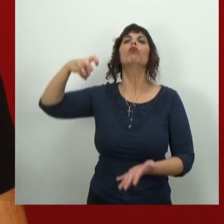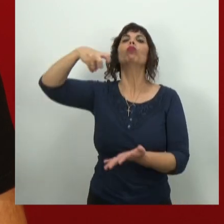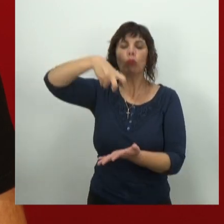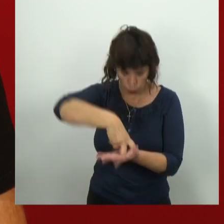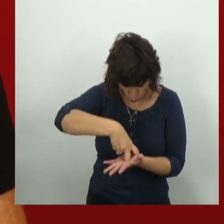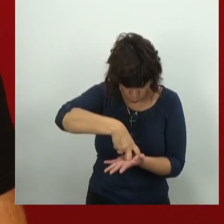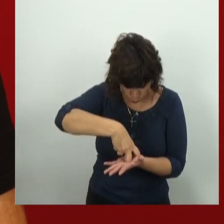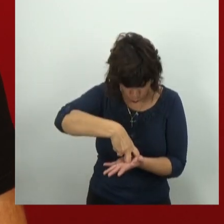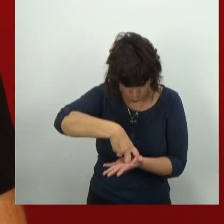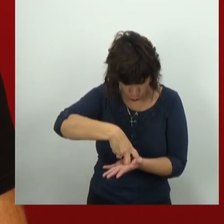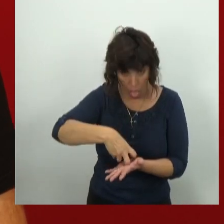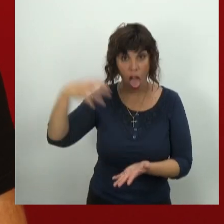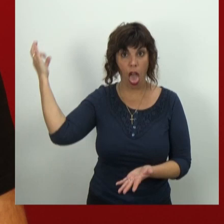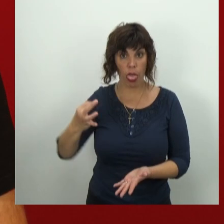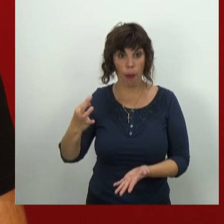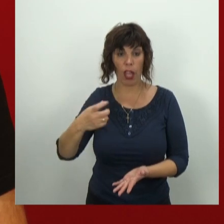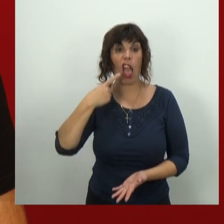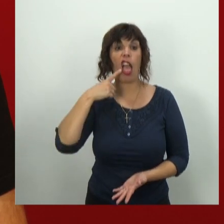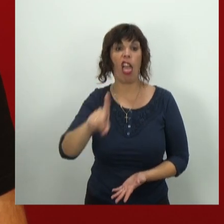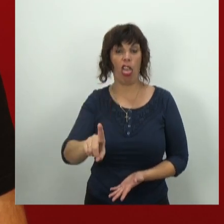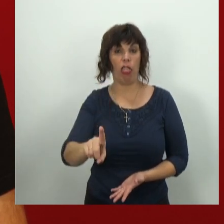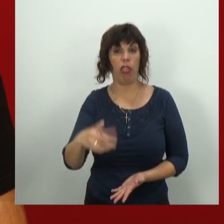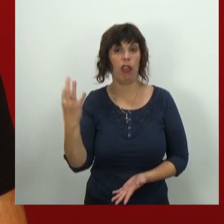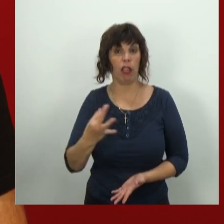Jesús Christos Kyrios,